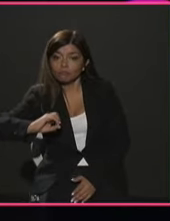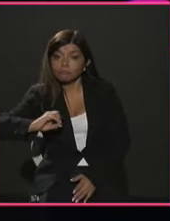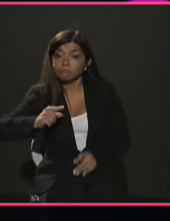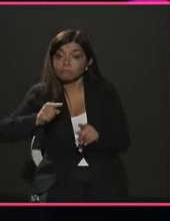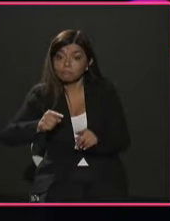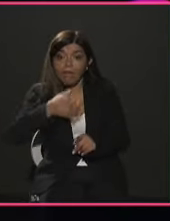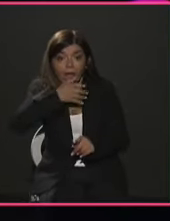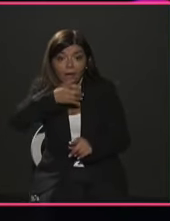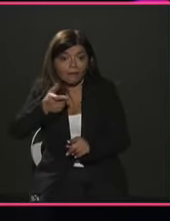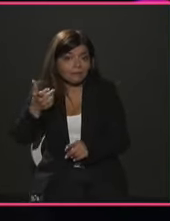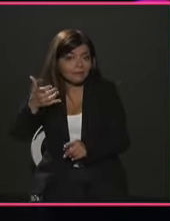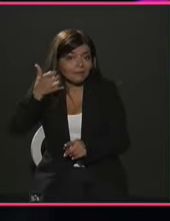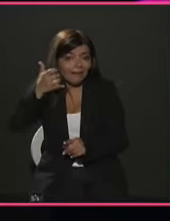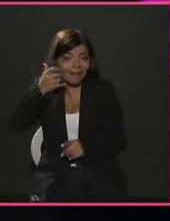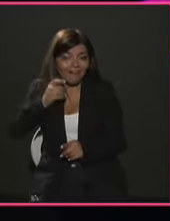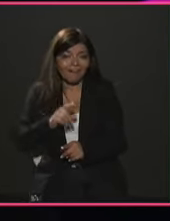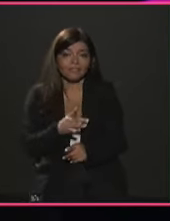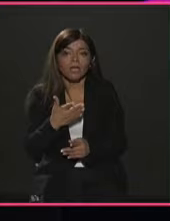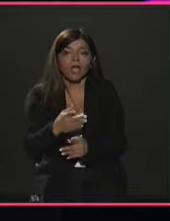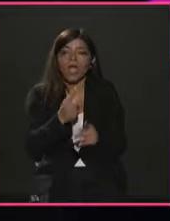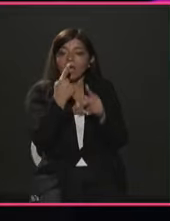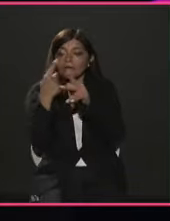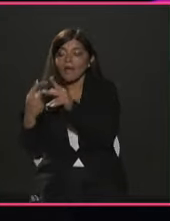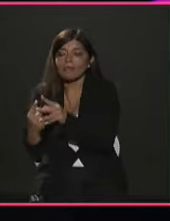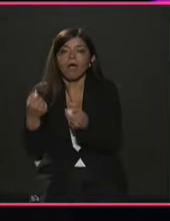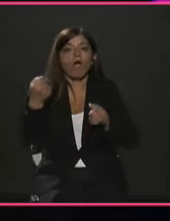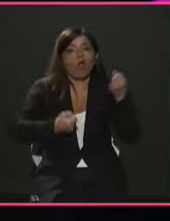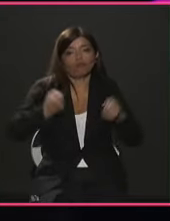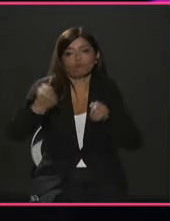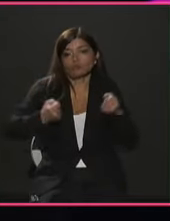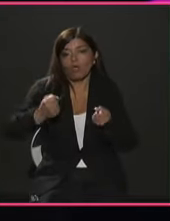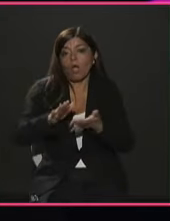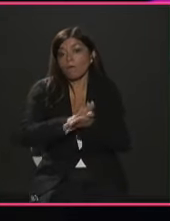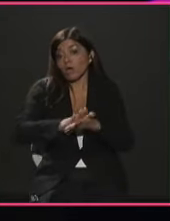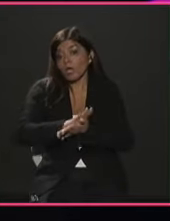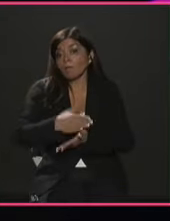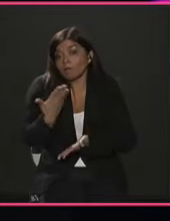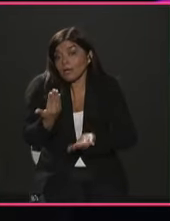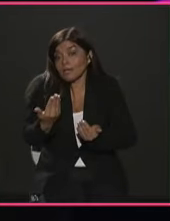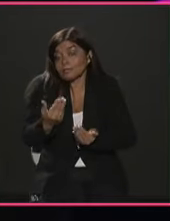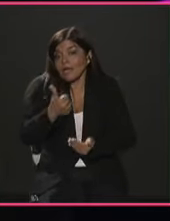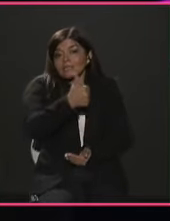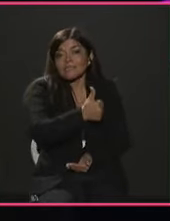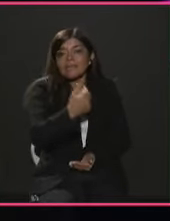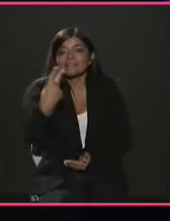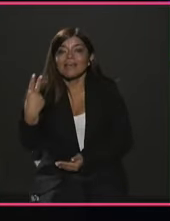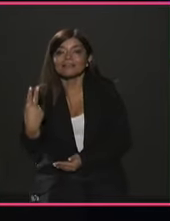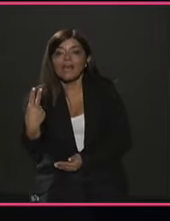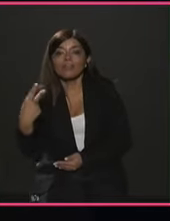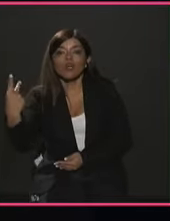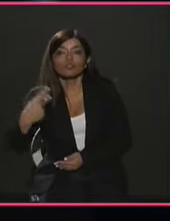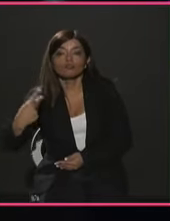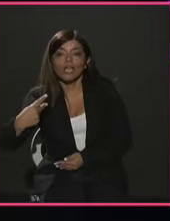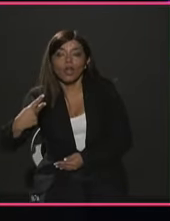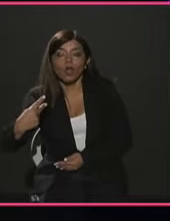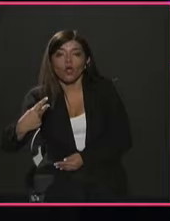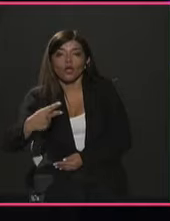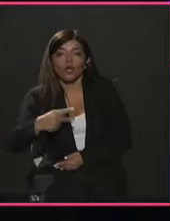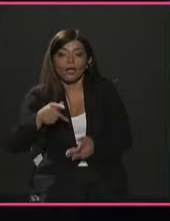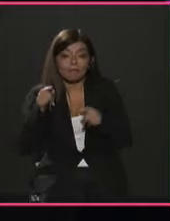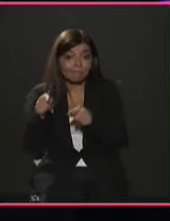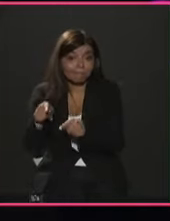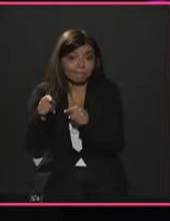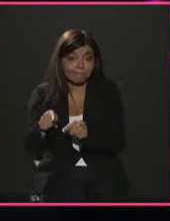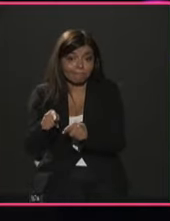pero cada modelo de de auto de tesla necesita 62 kg de